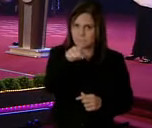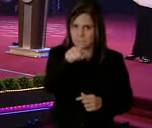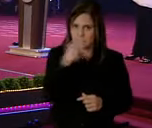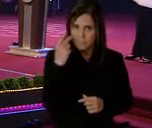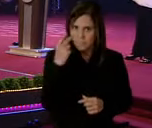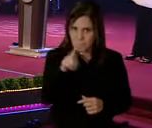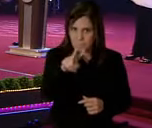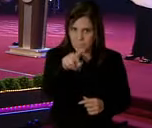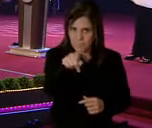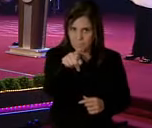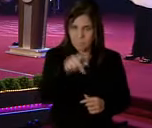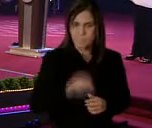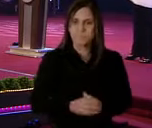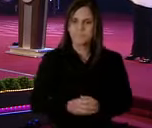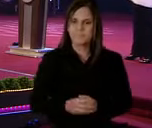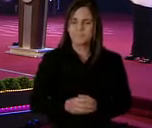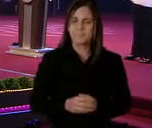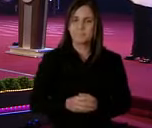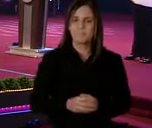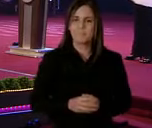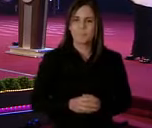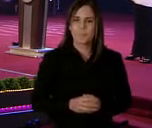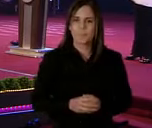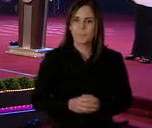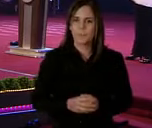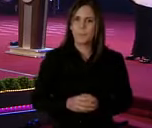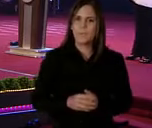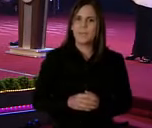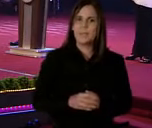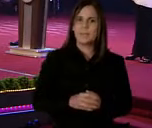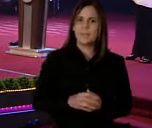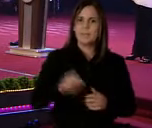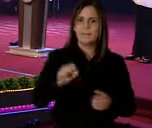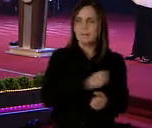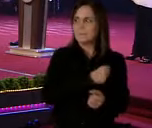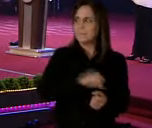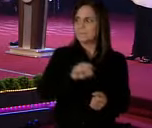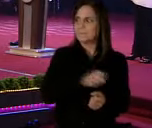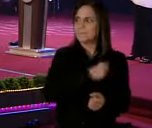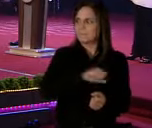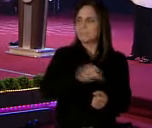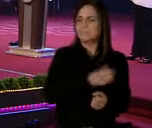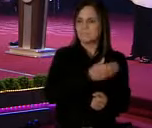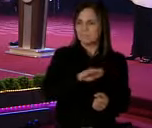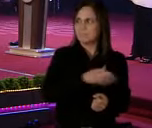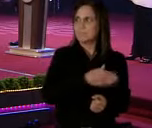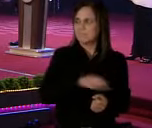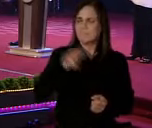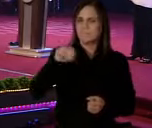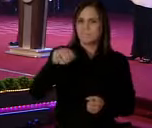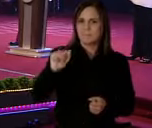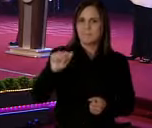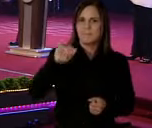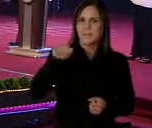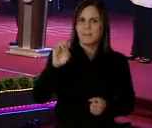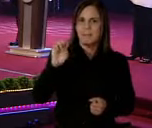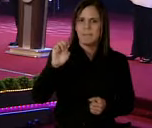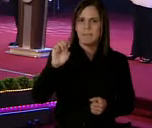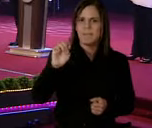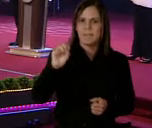amén. Y la Orquesta Majestad. Y entonces, la Orquesta